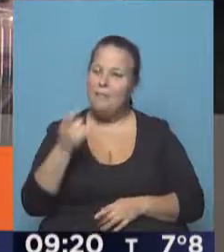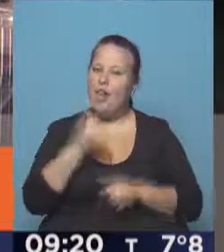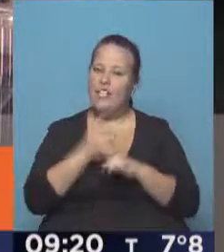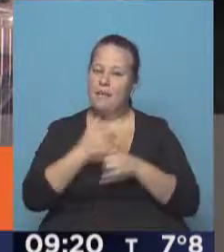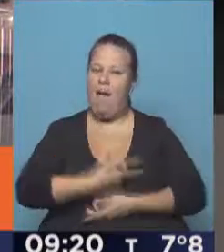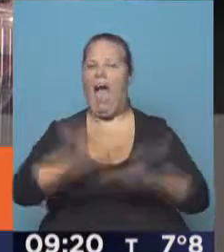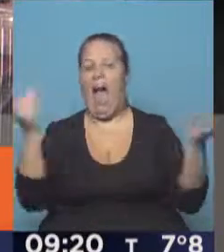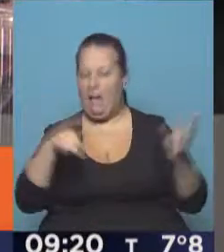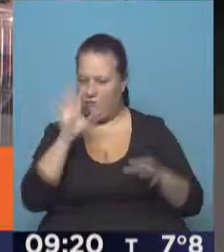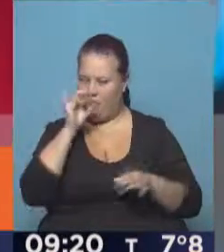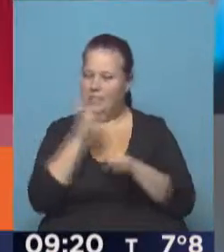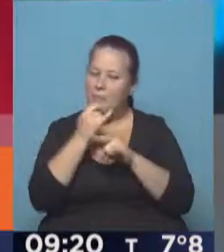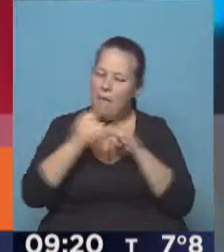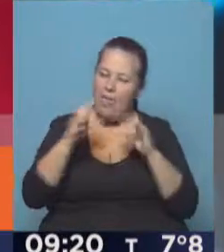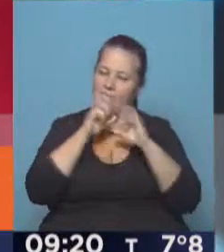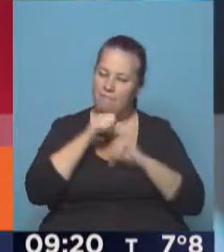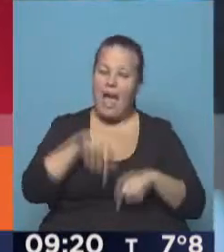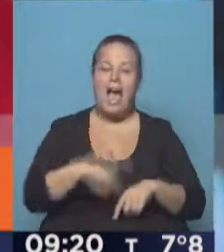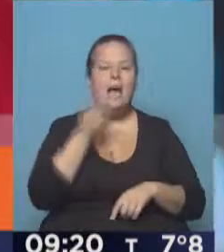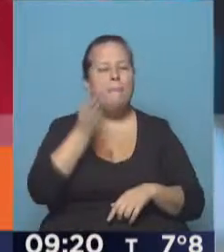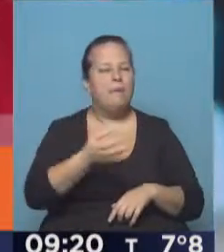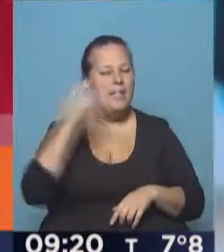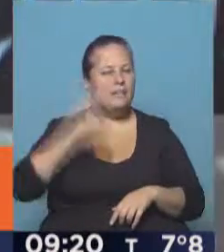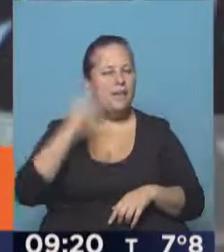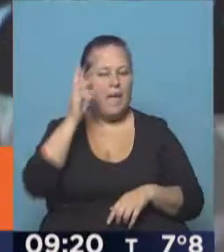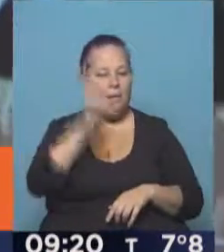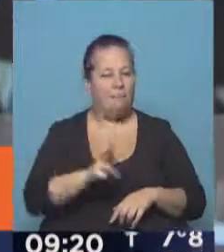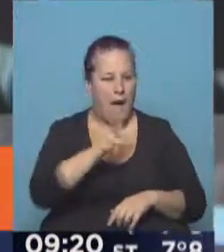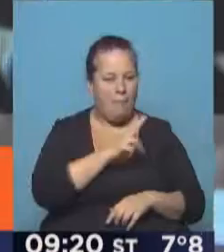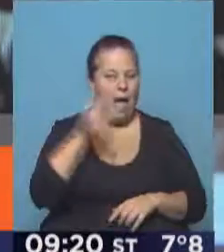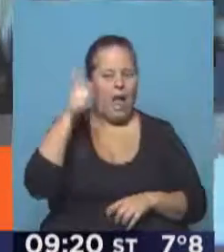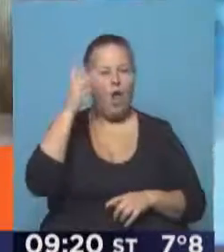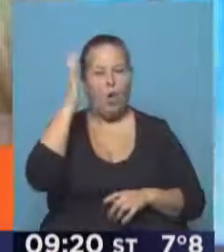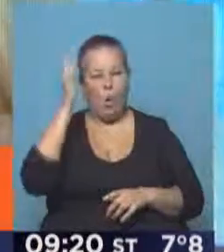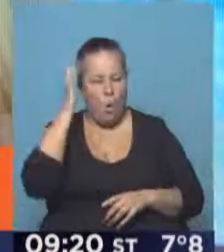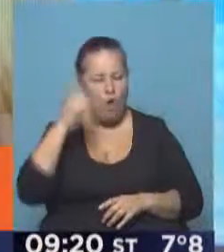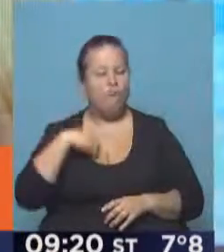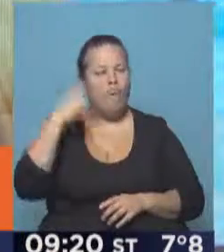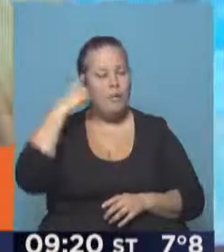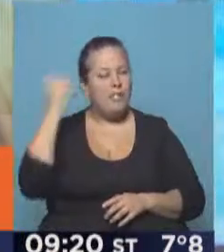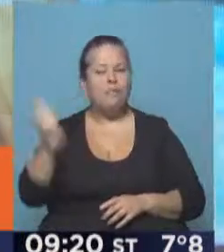tan abiertamente. Aquí hay un pedido explícito del Papa al clero. Me